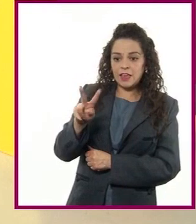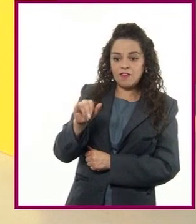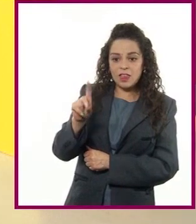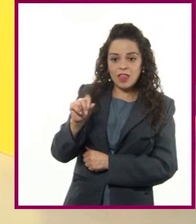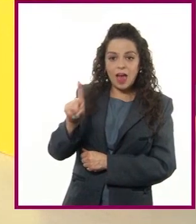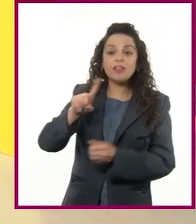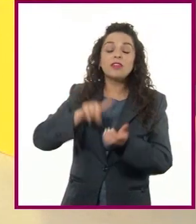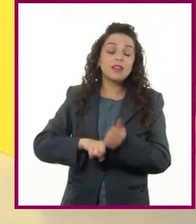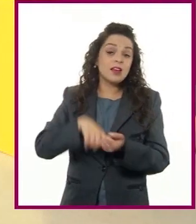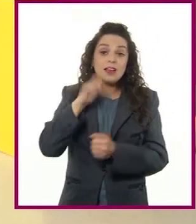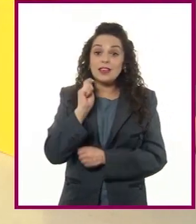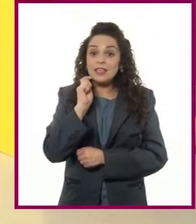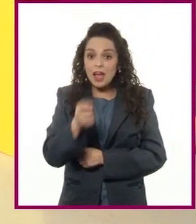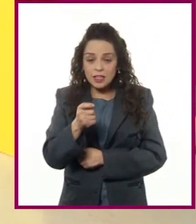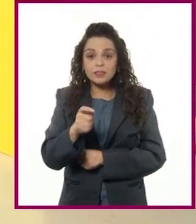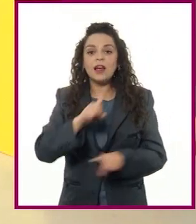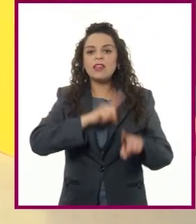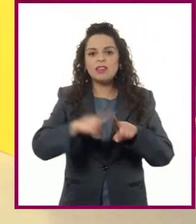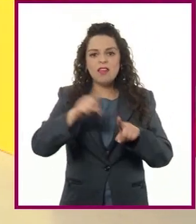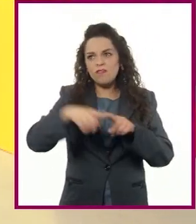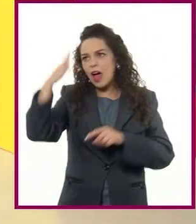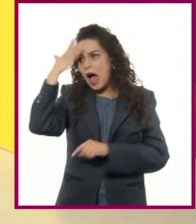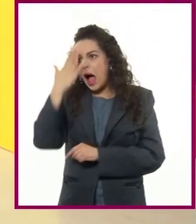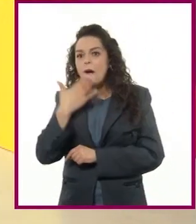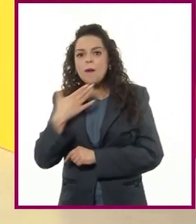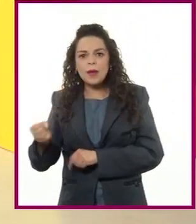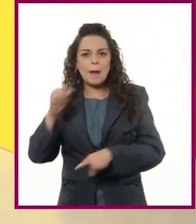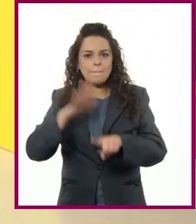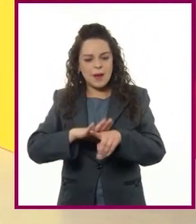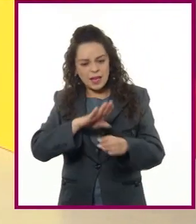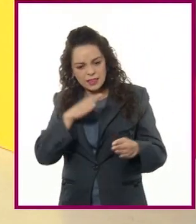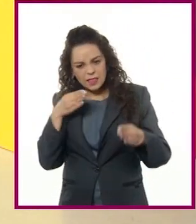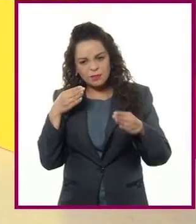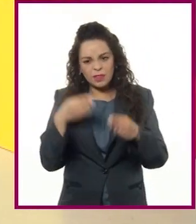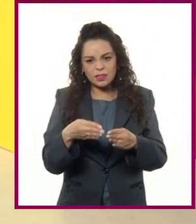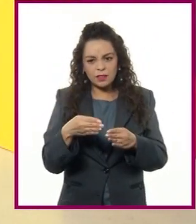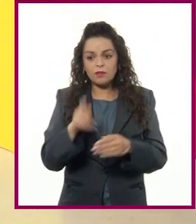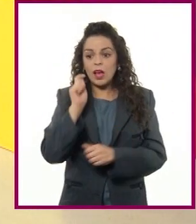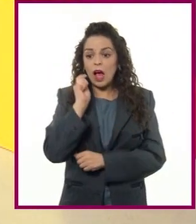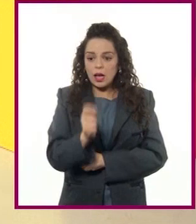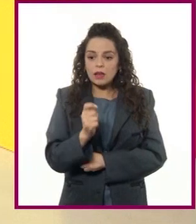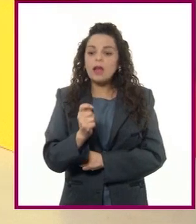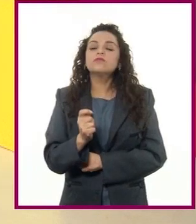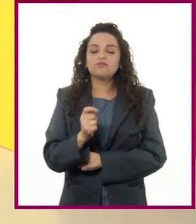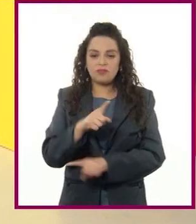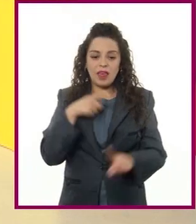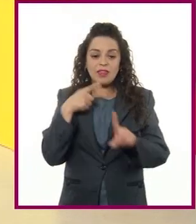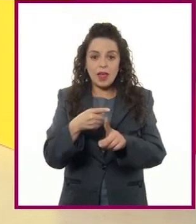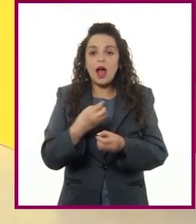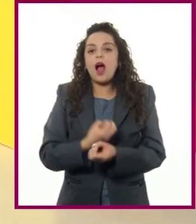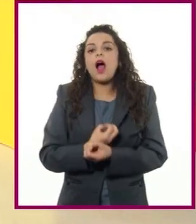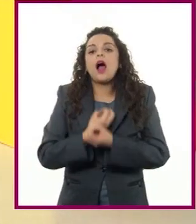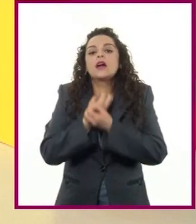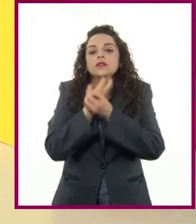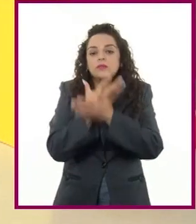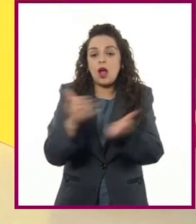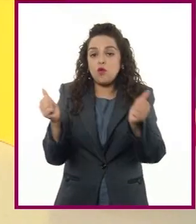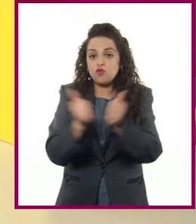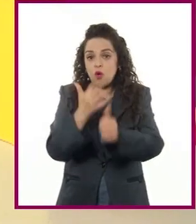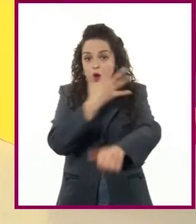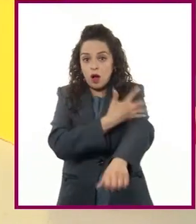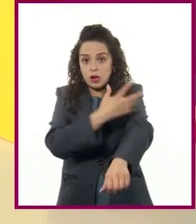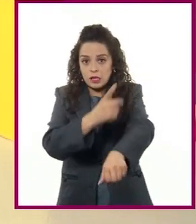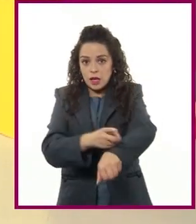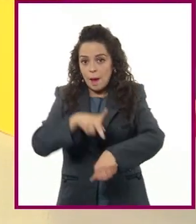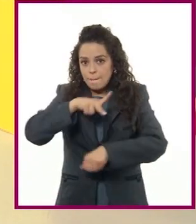comprendida como un conjunto de habilidades específicas que incluyen la expresión directa y honesta de